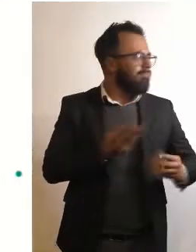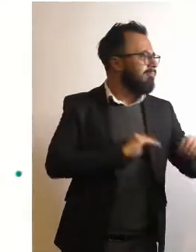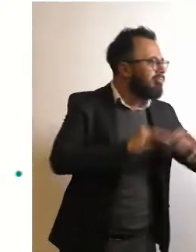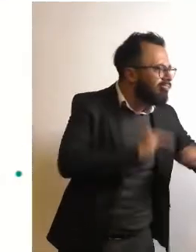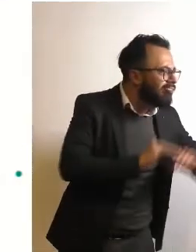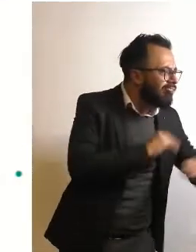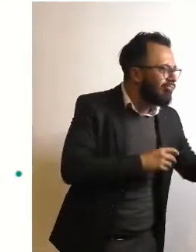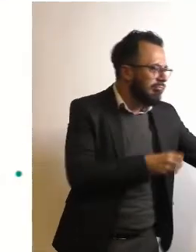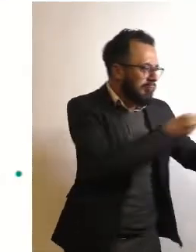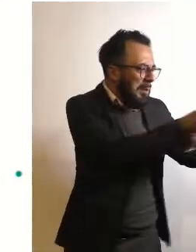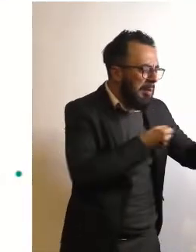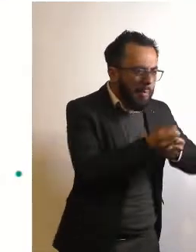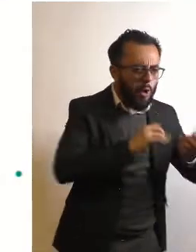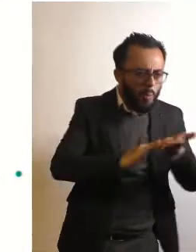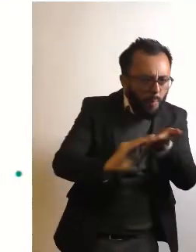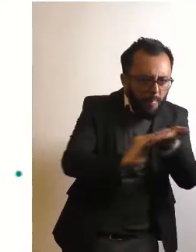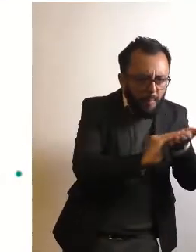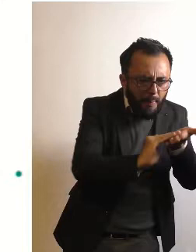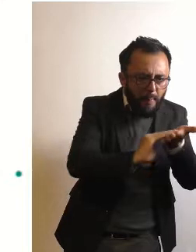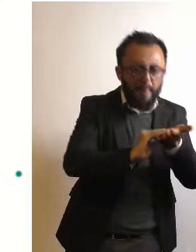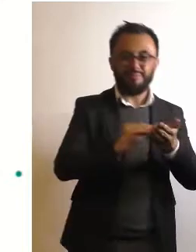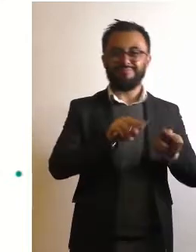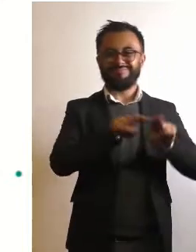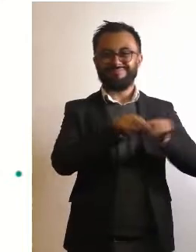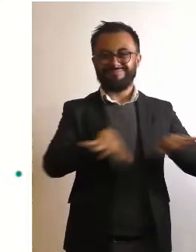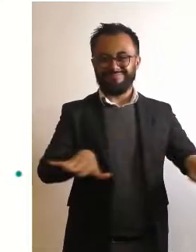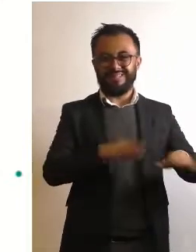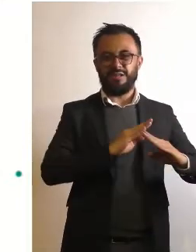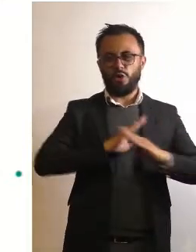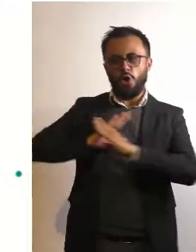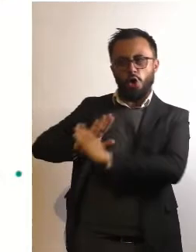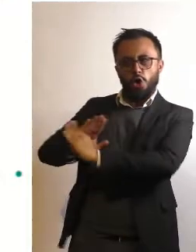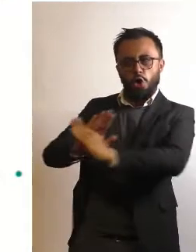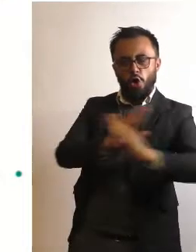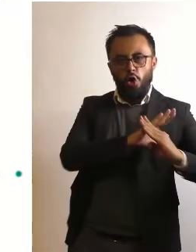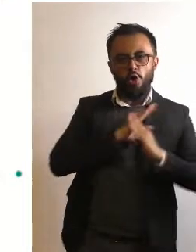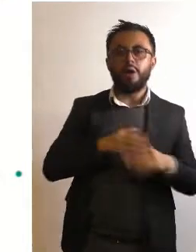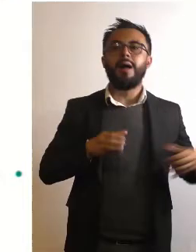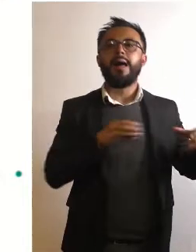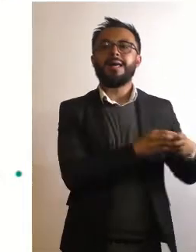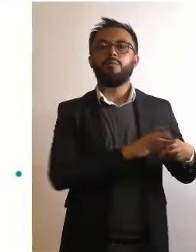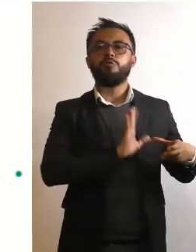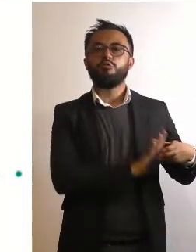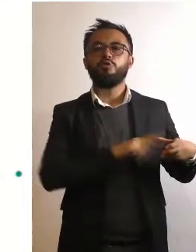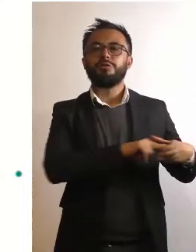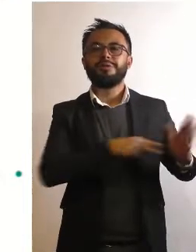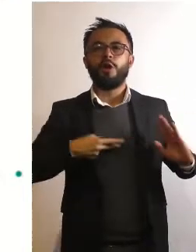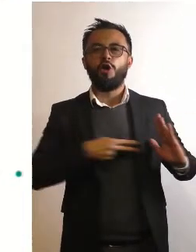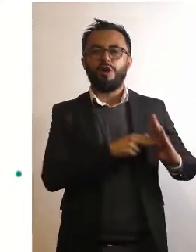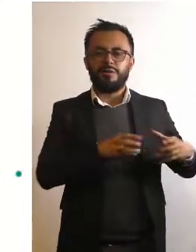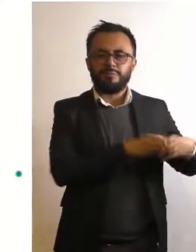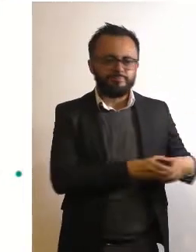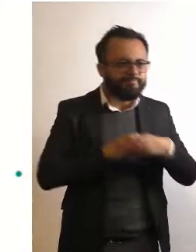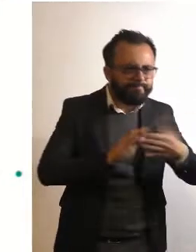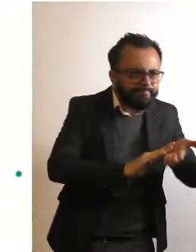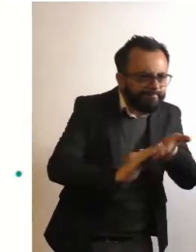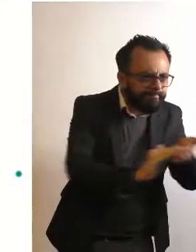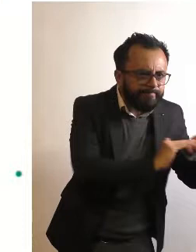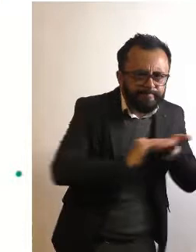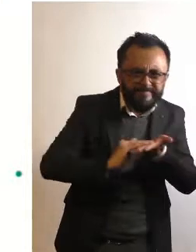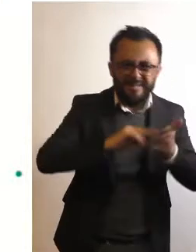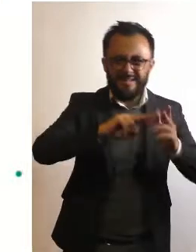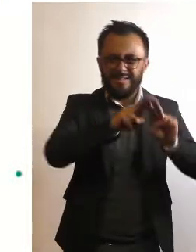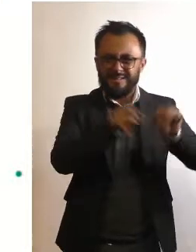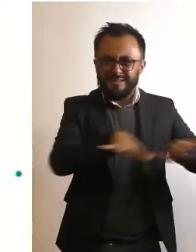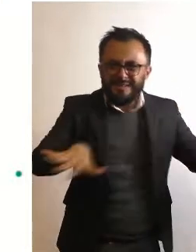universidad y al equipo de tecnología, pudimos recuperar nuestras plataformas